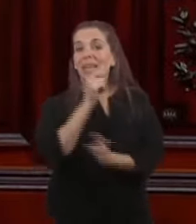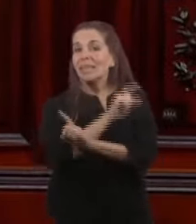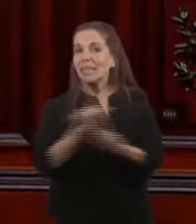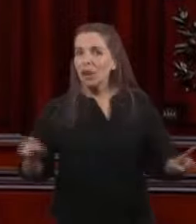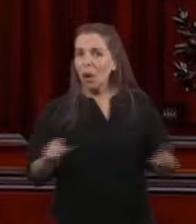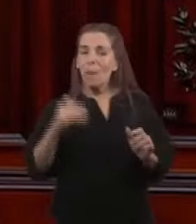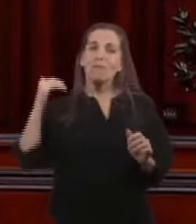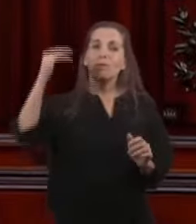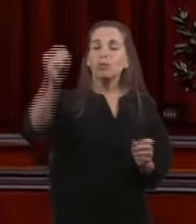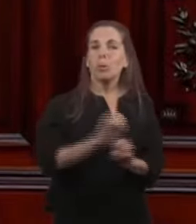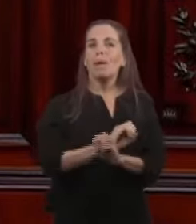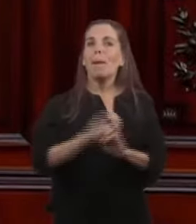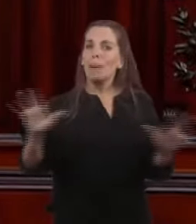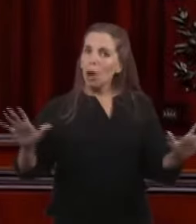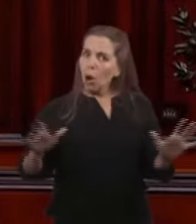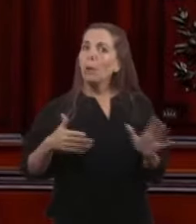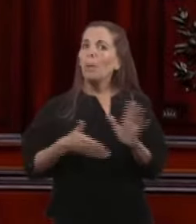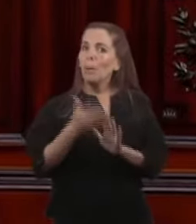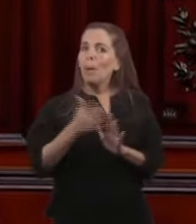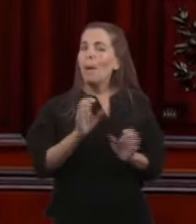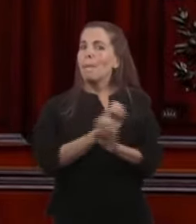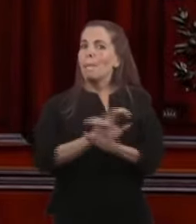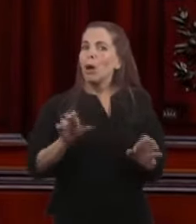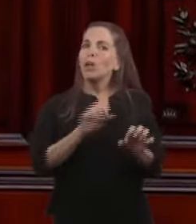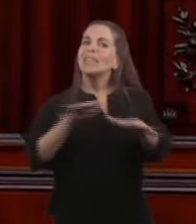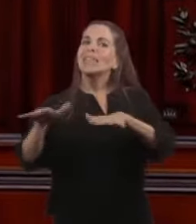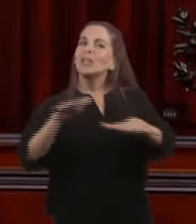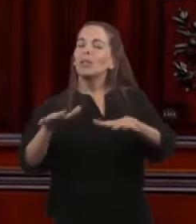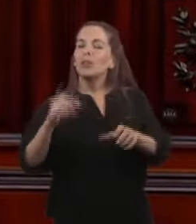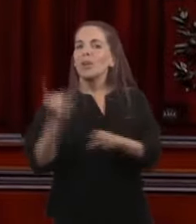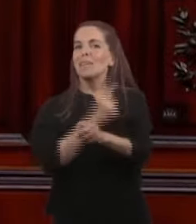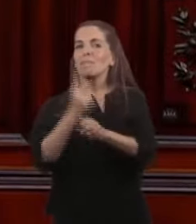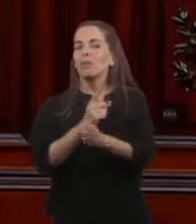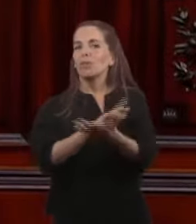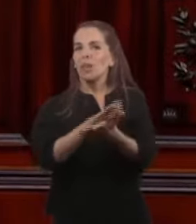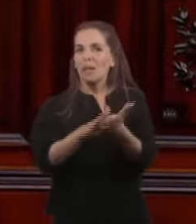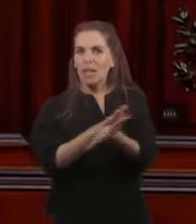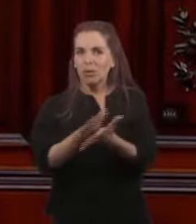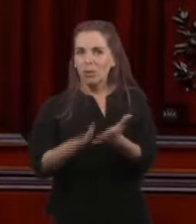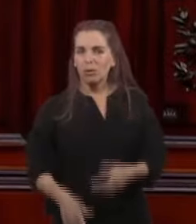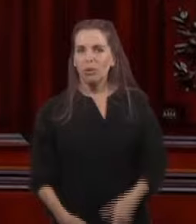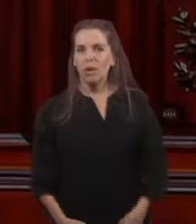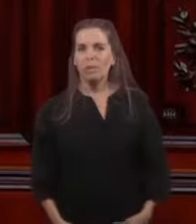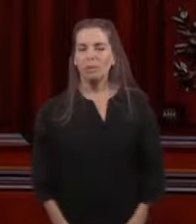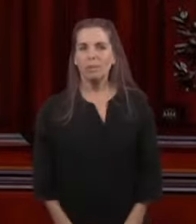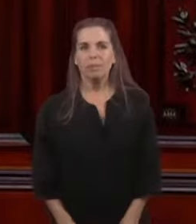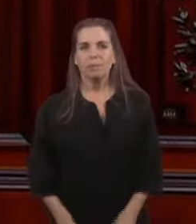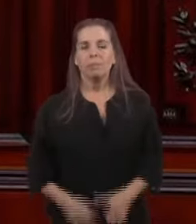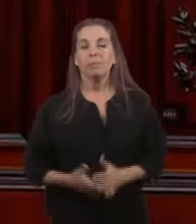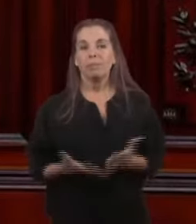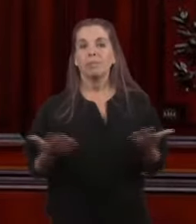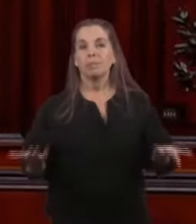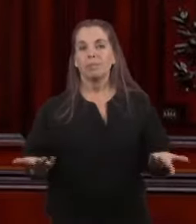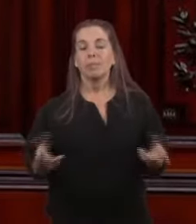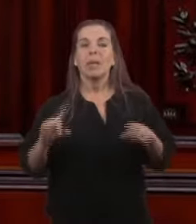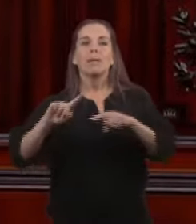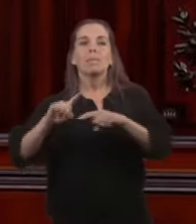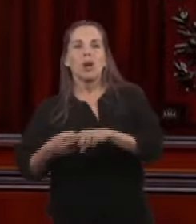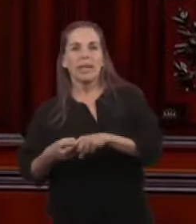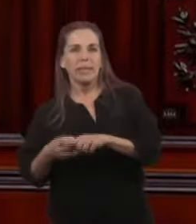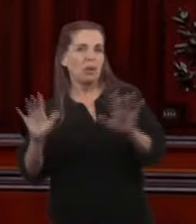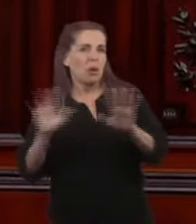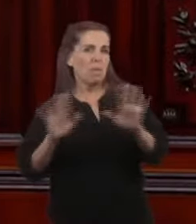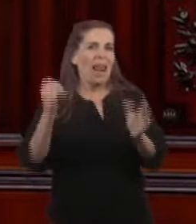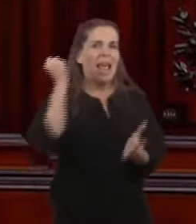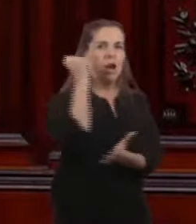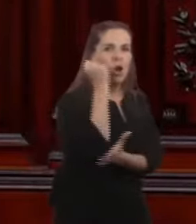cuesta arriba y pronto se convertirá en una tarea casi imposible bueno la política en economía y en la